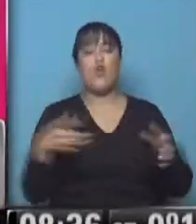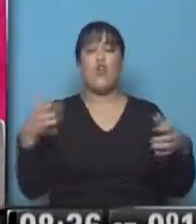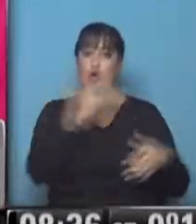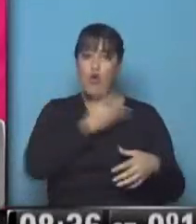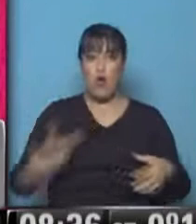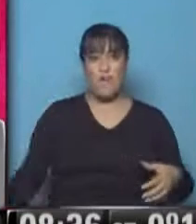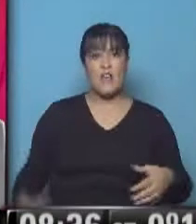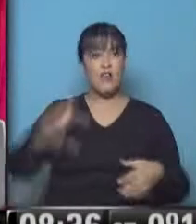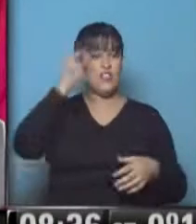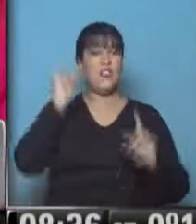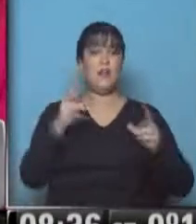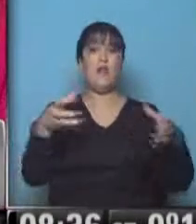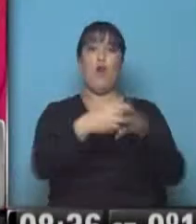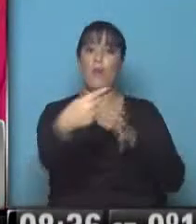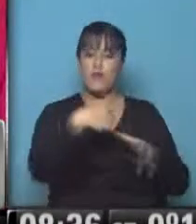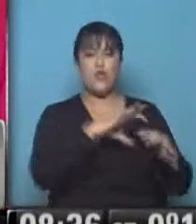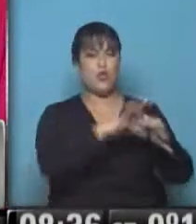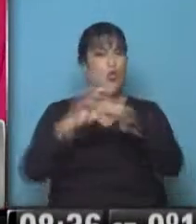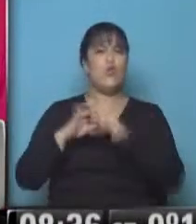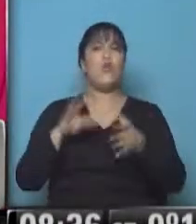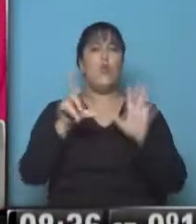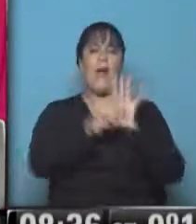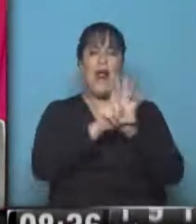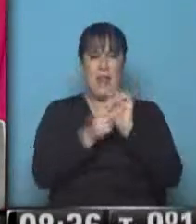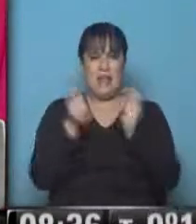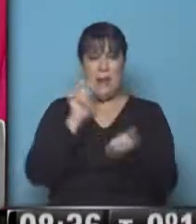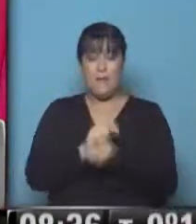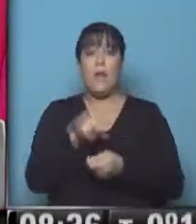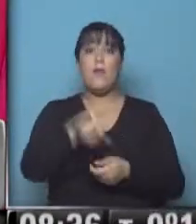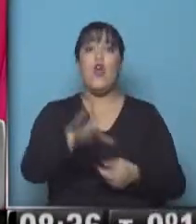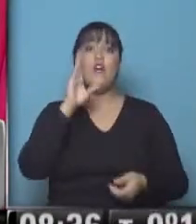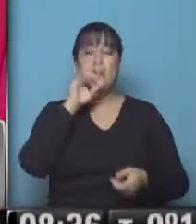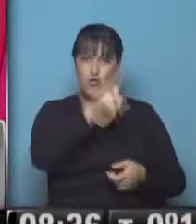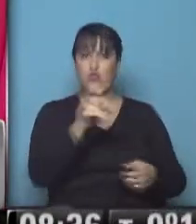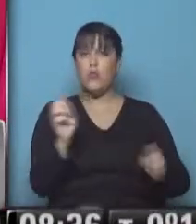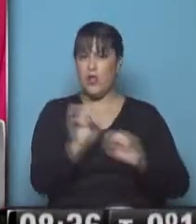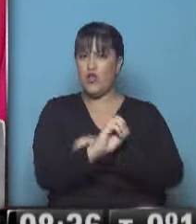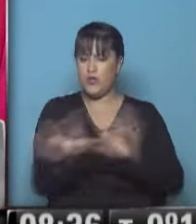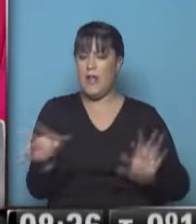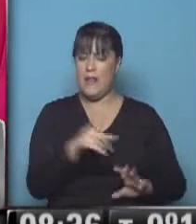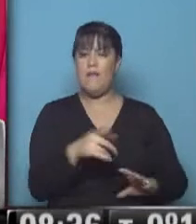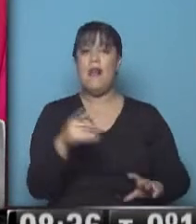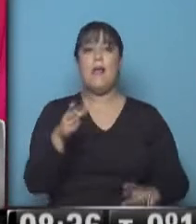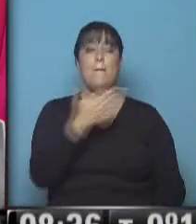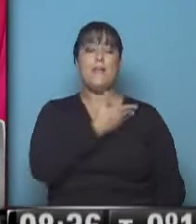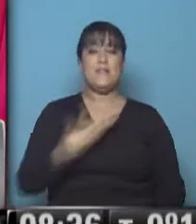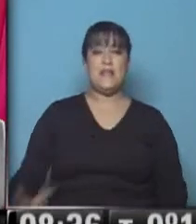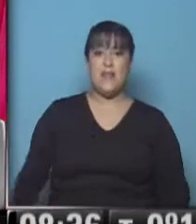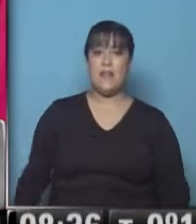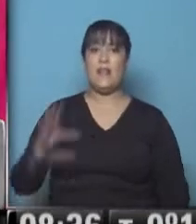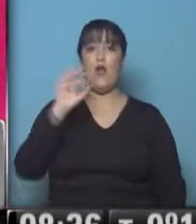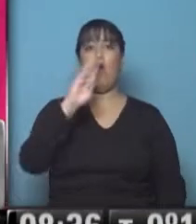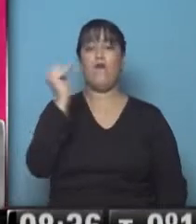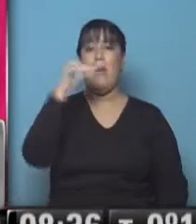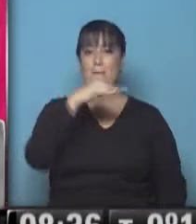chilena en eeuu bueno en eeuu es mucho más serio y mucho más grave lo que ha pasado el presidente obama también en vísperas